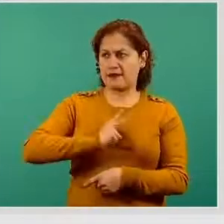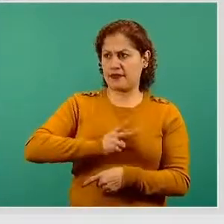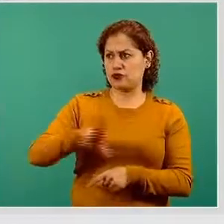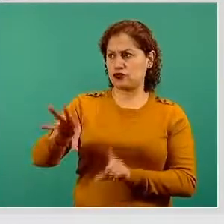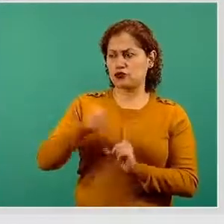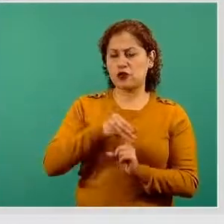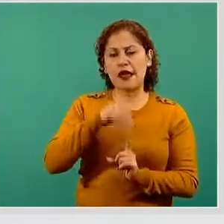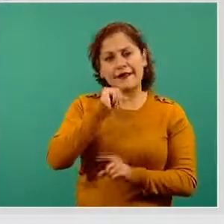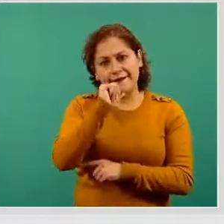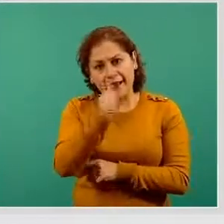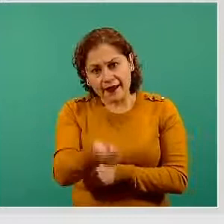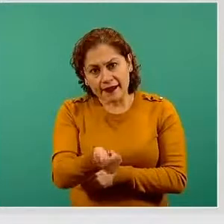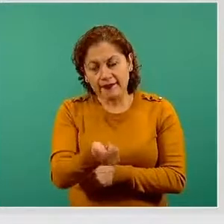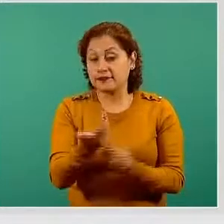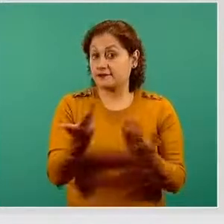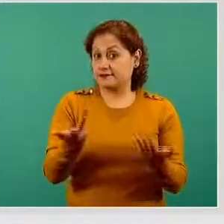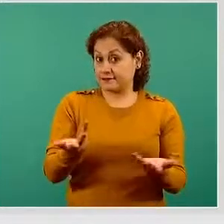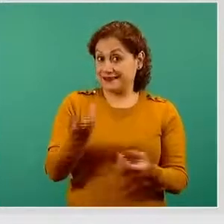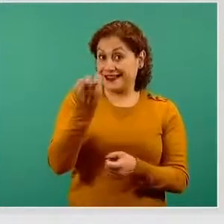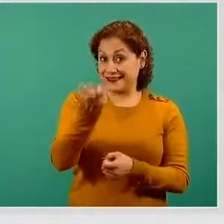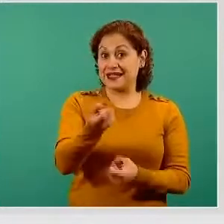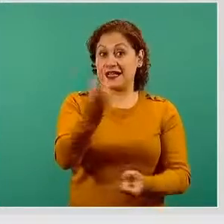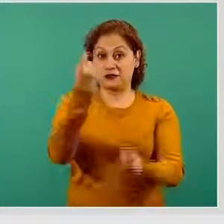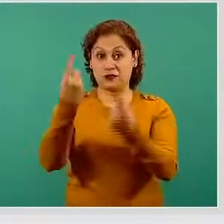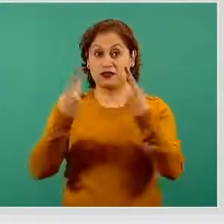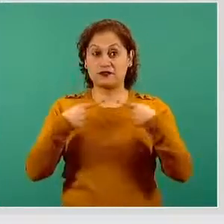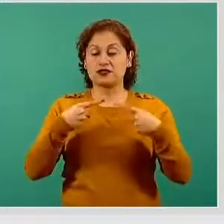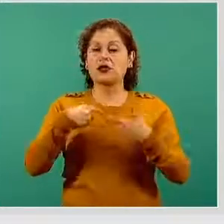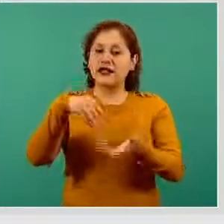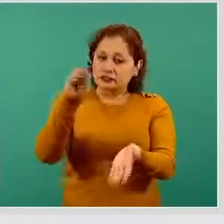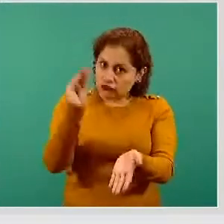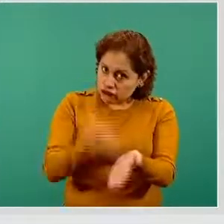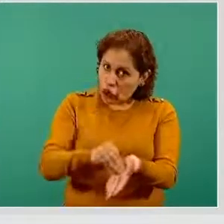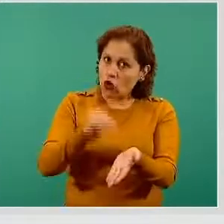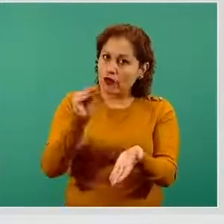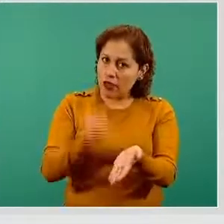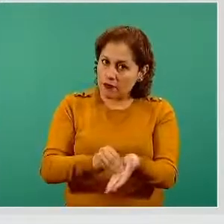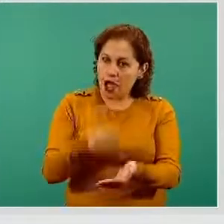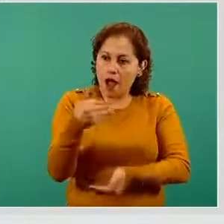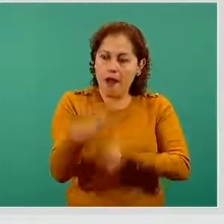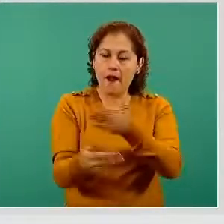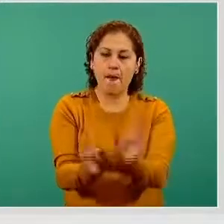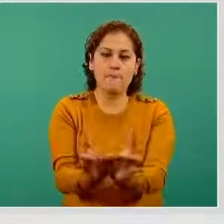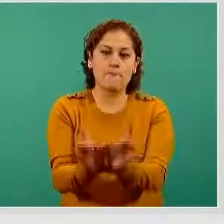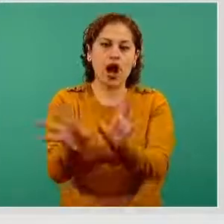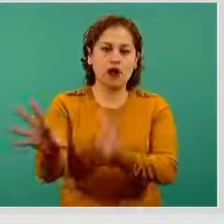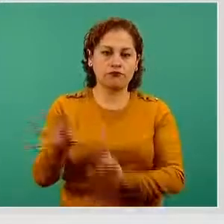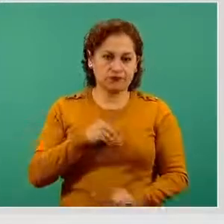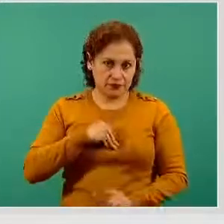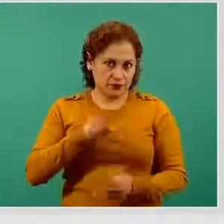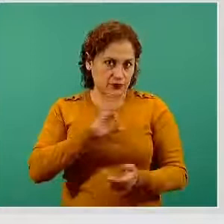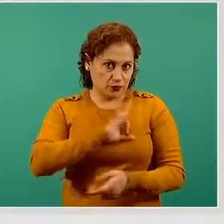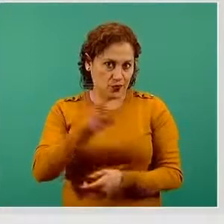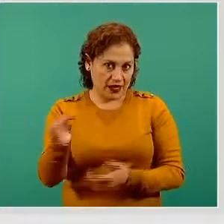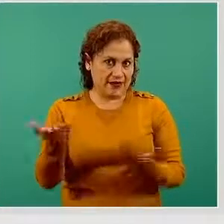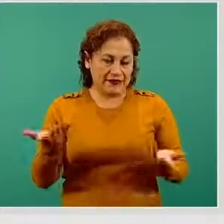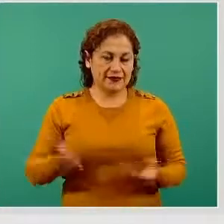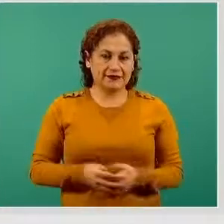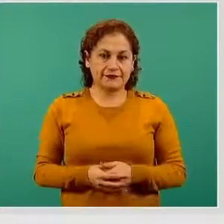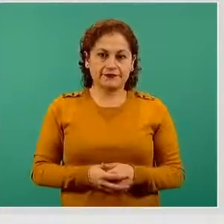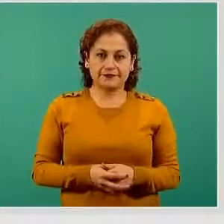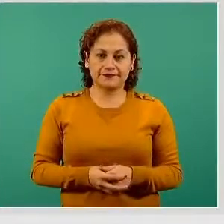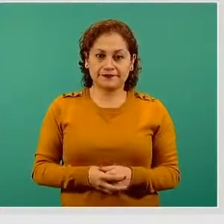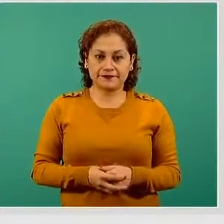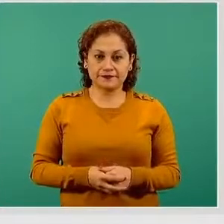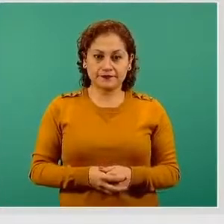y puede mantener todavía activa la epidemia. Es por eso que decíamos también en semanas previas, lo que bien señala